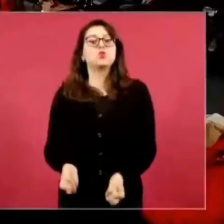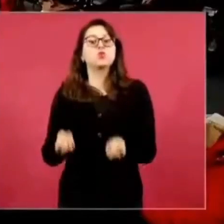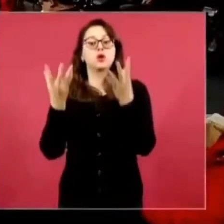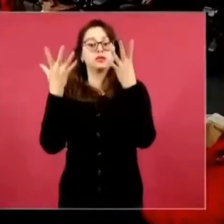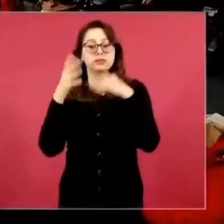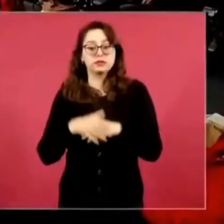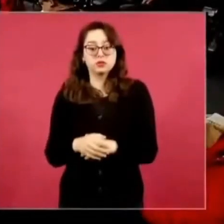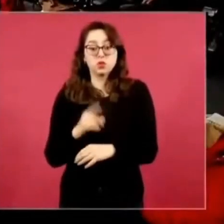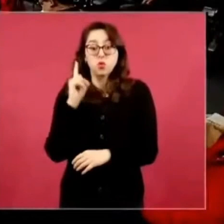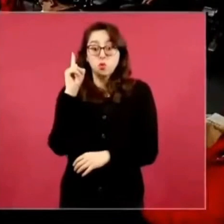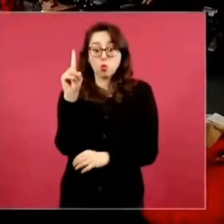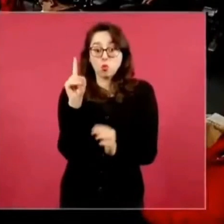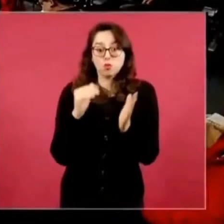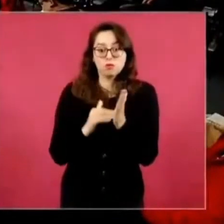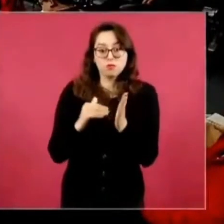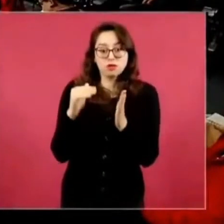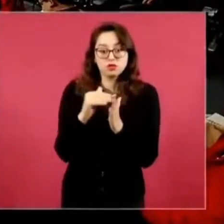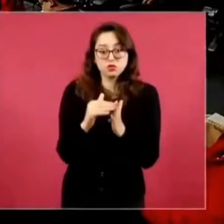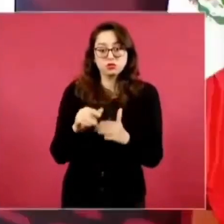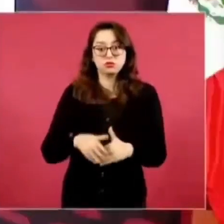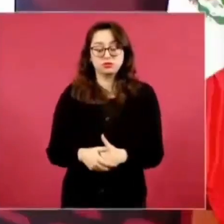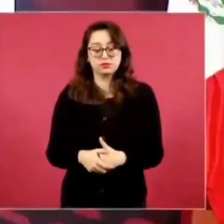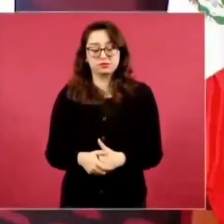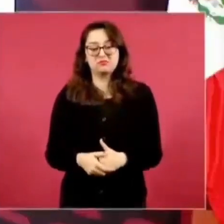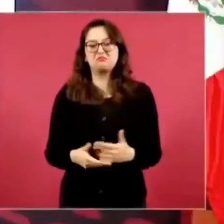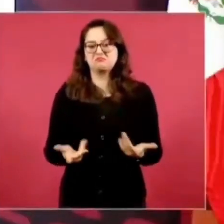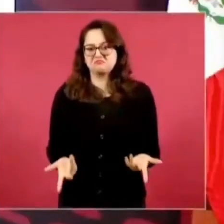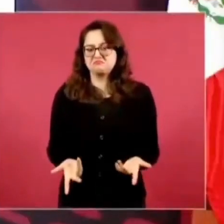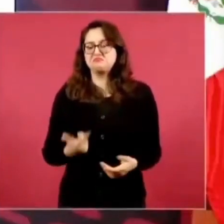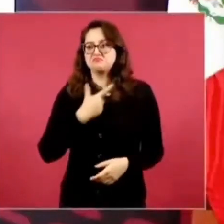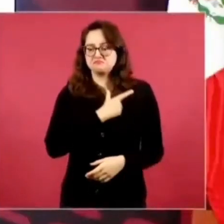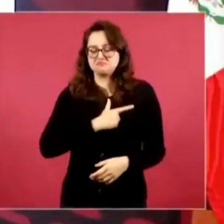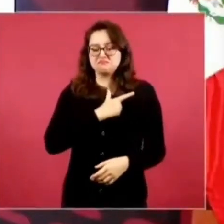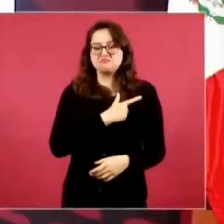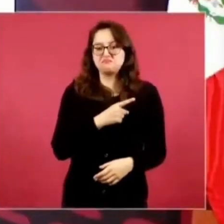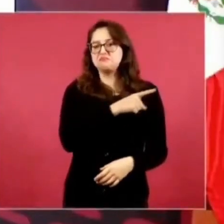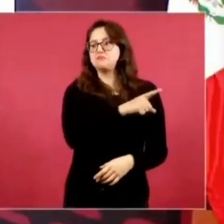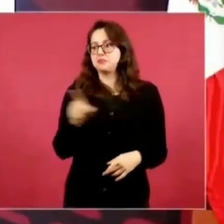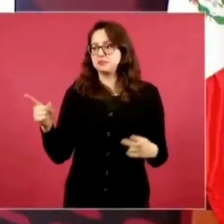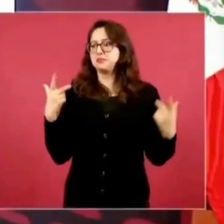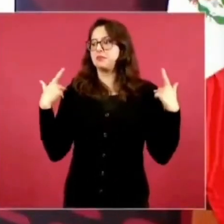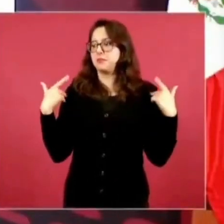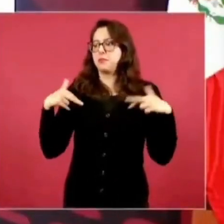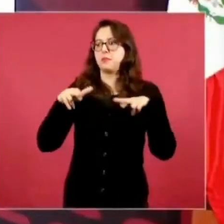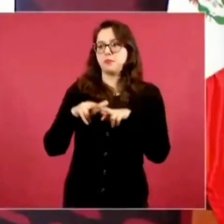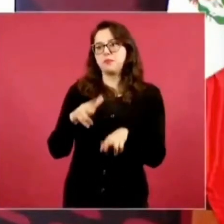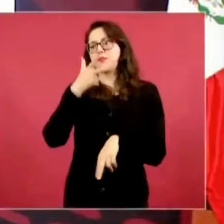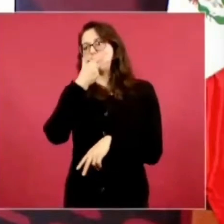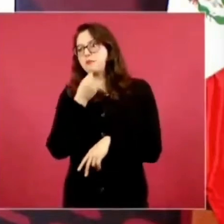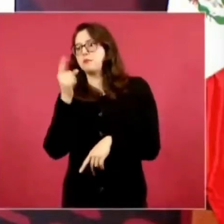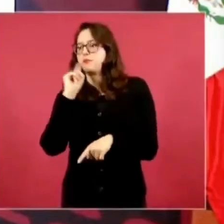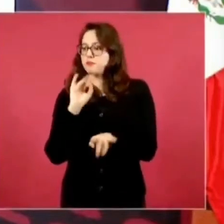satisfechos con el desempeño de maestras, de maestros en el país.